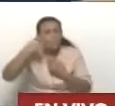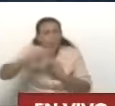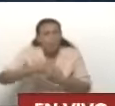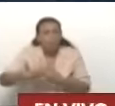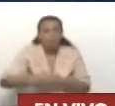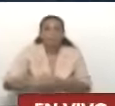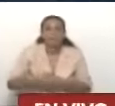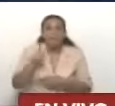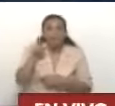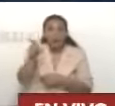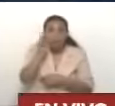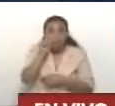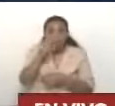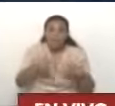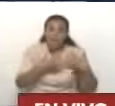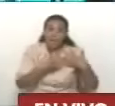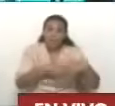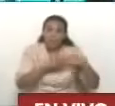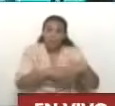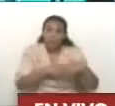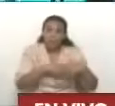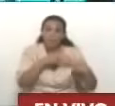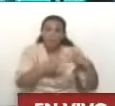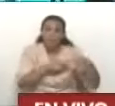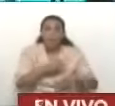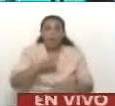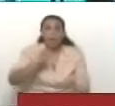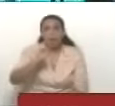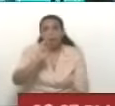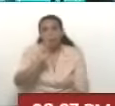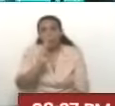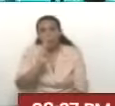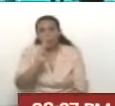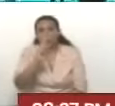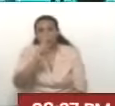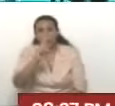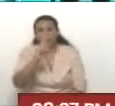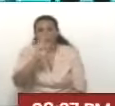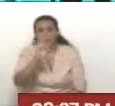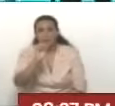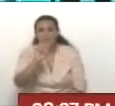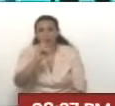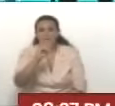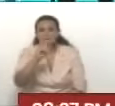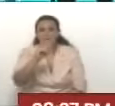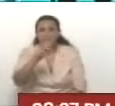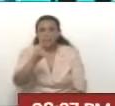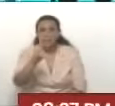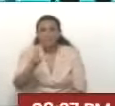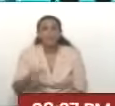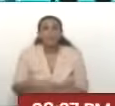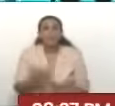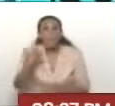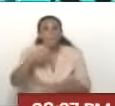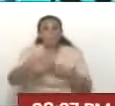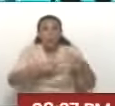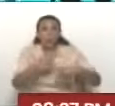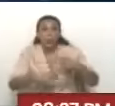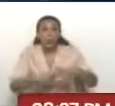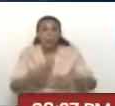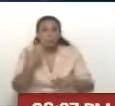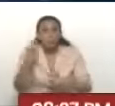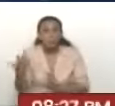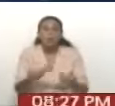gran productor industrial, la unidad de producción Bufalinda es, en este caso, presidente, la primera unidad de producción, lo decimos con